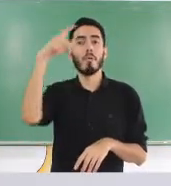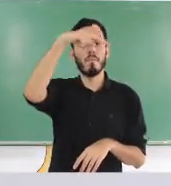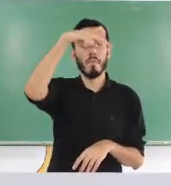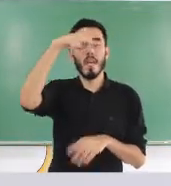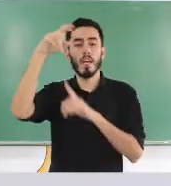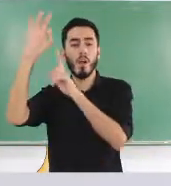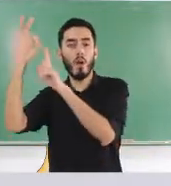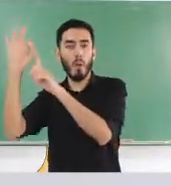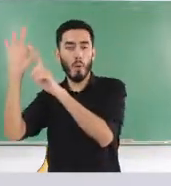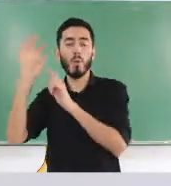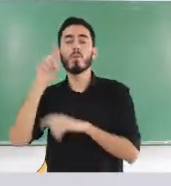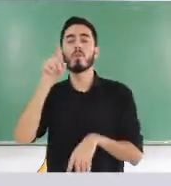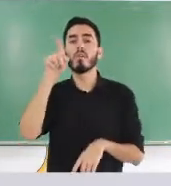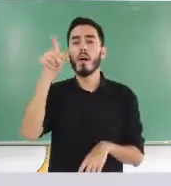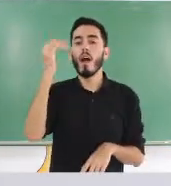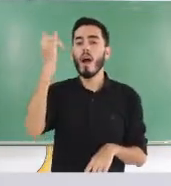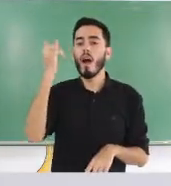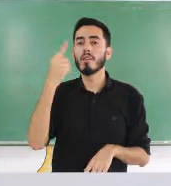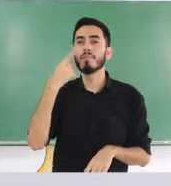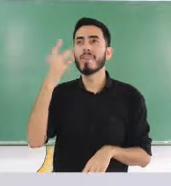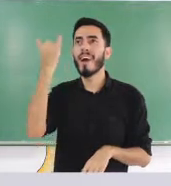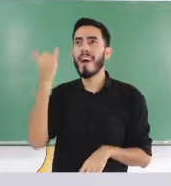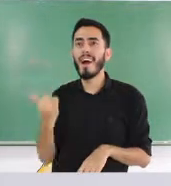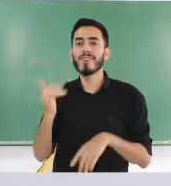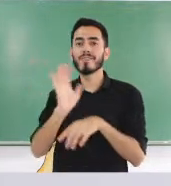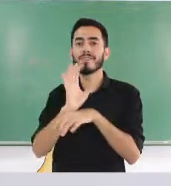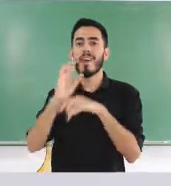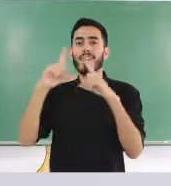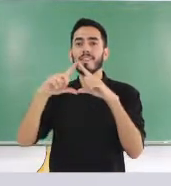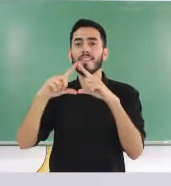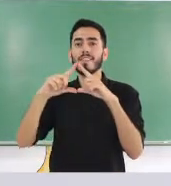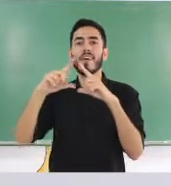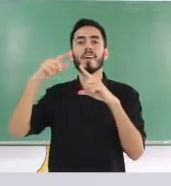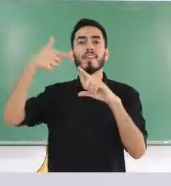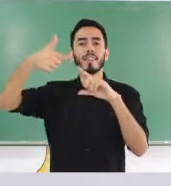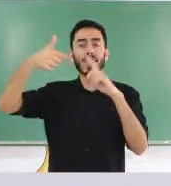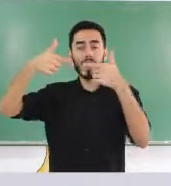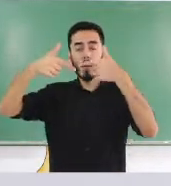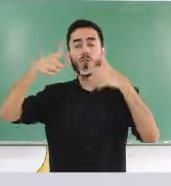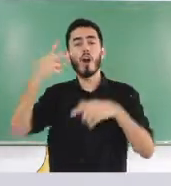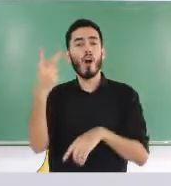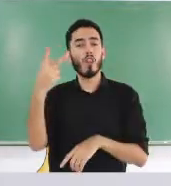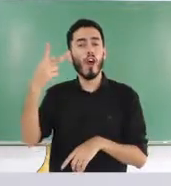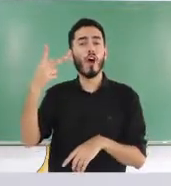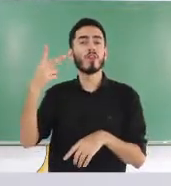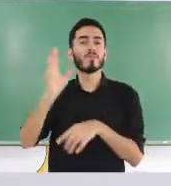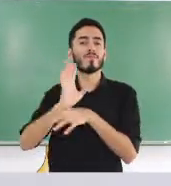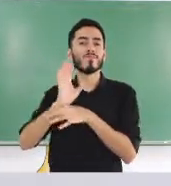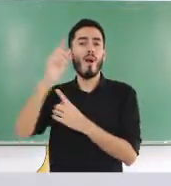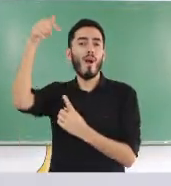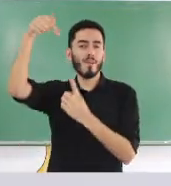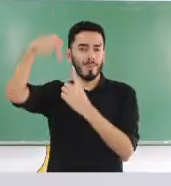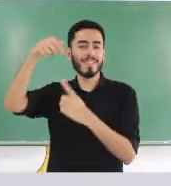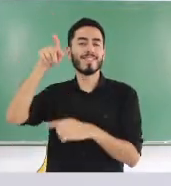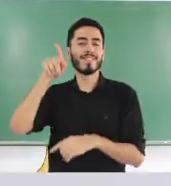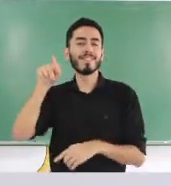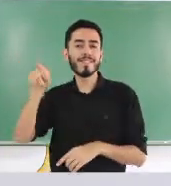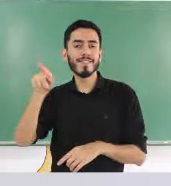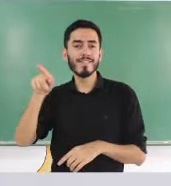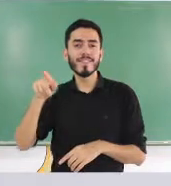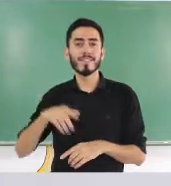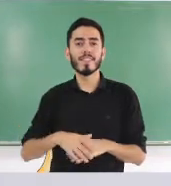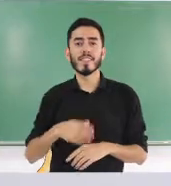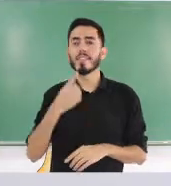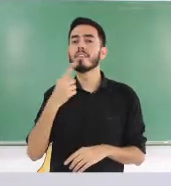determinado, fíjense, dos triángulos opuestos por el vértice, podríamos decir, donde, al ser